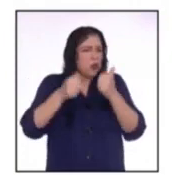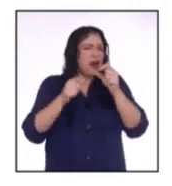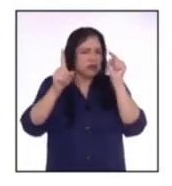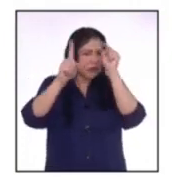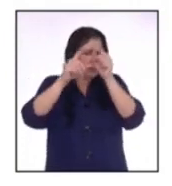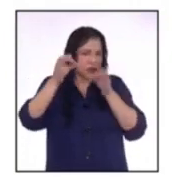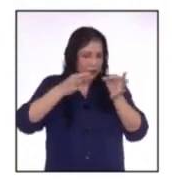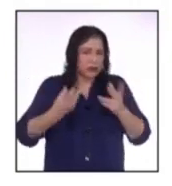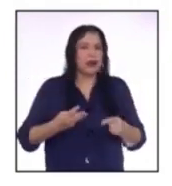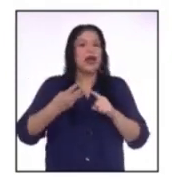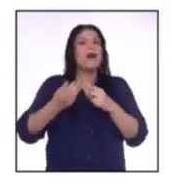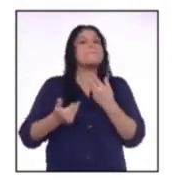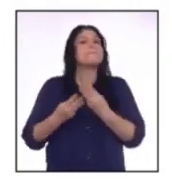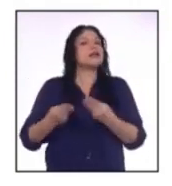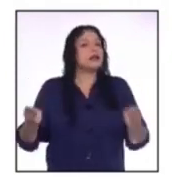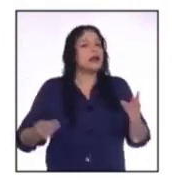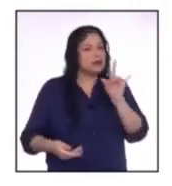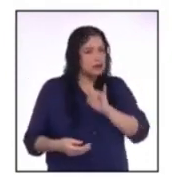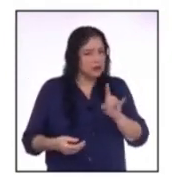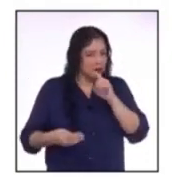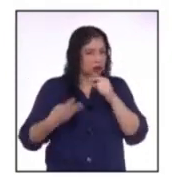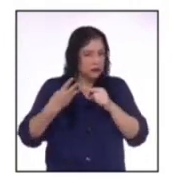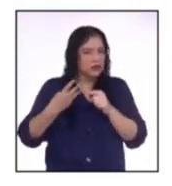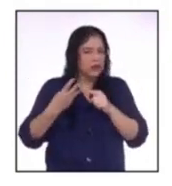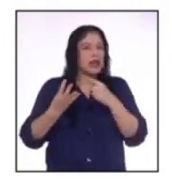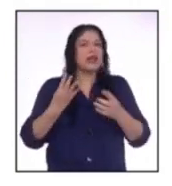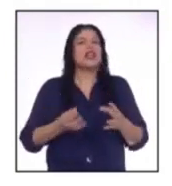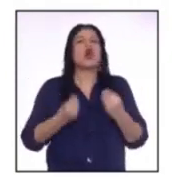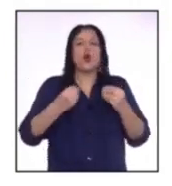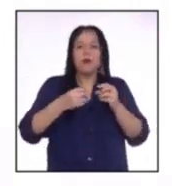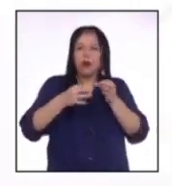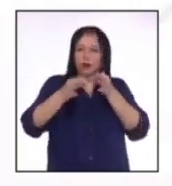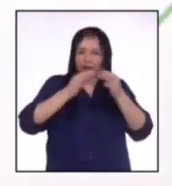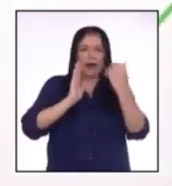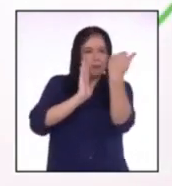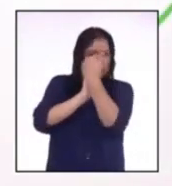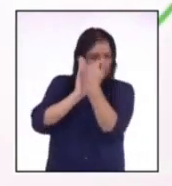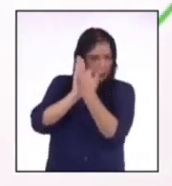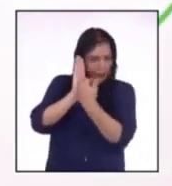materiales a utilizar y las instrucciones